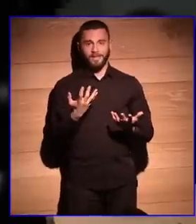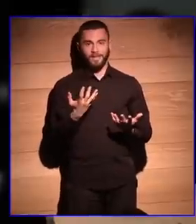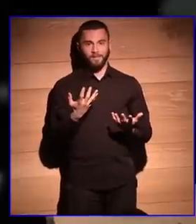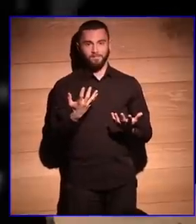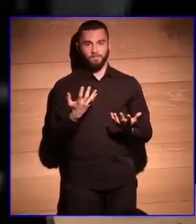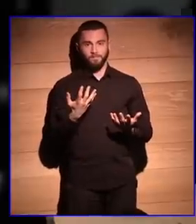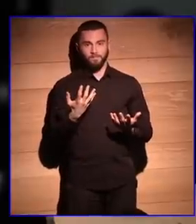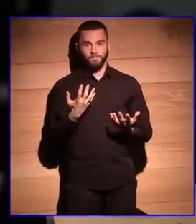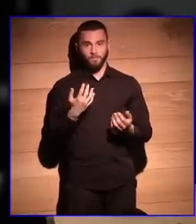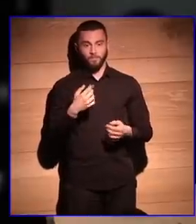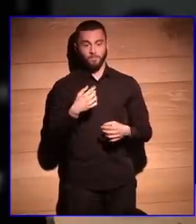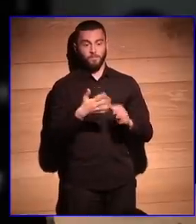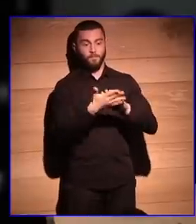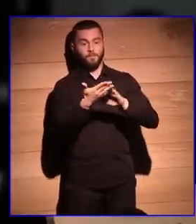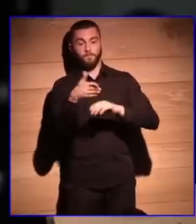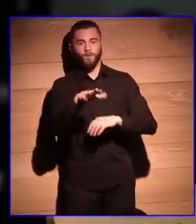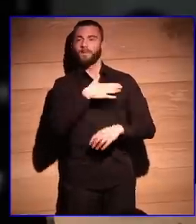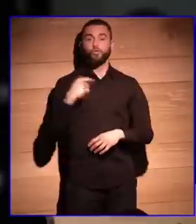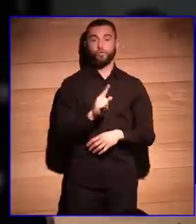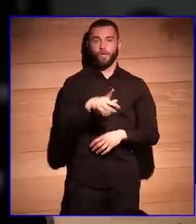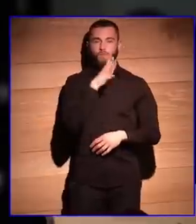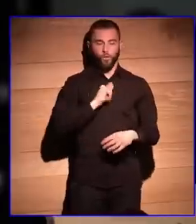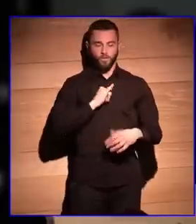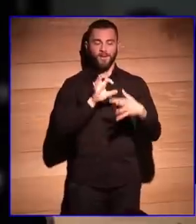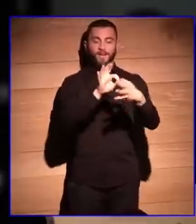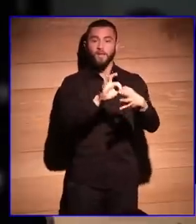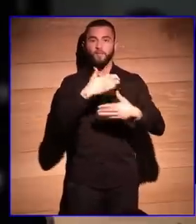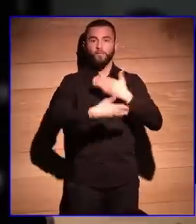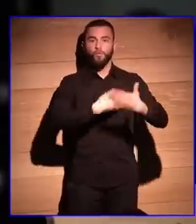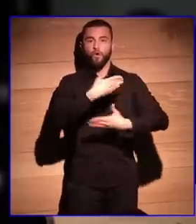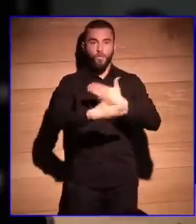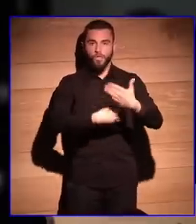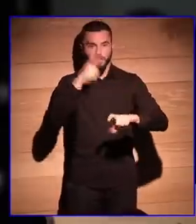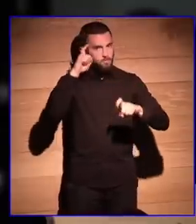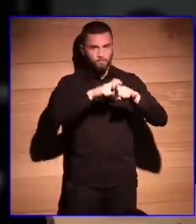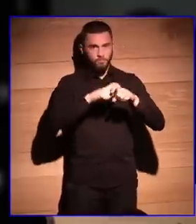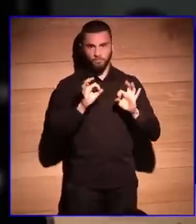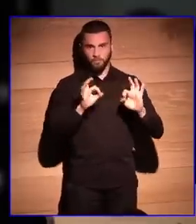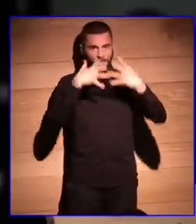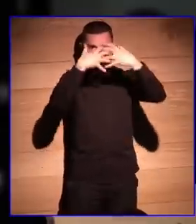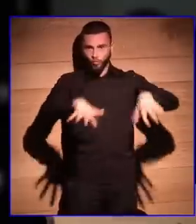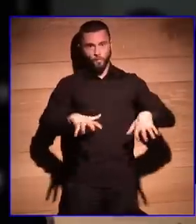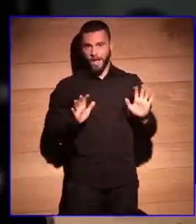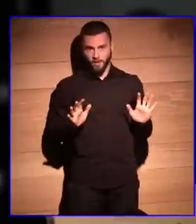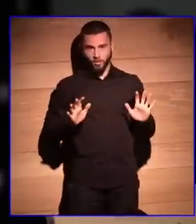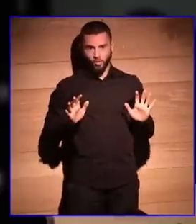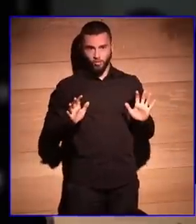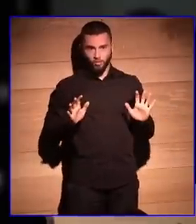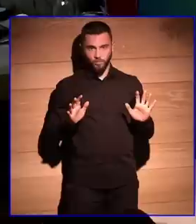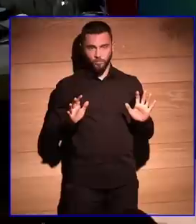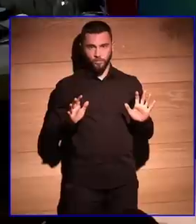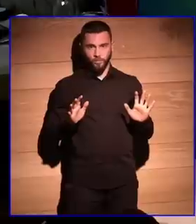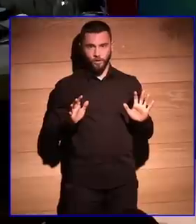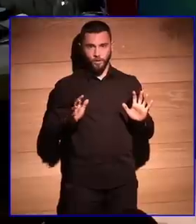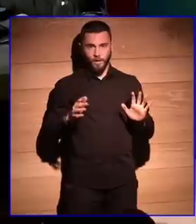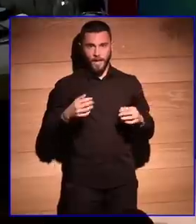cacen llegado el momento, porque ese proceso de identificación es ineludible y automático. Fíjate, Norman Bates, ¿no? Intentando hundir